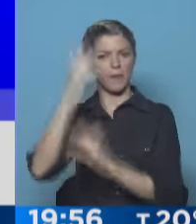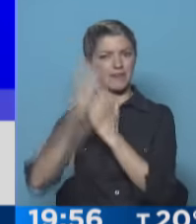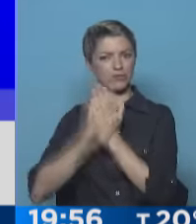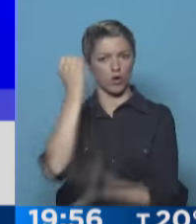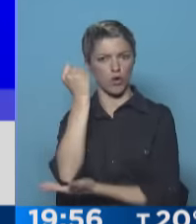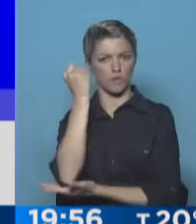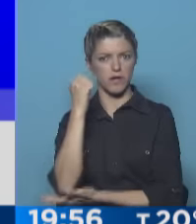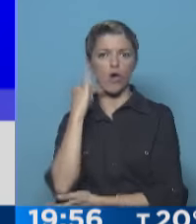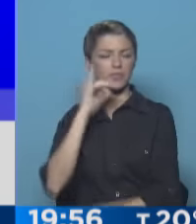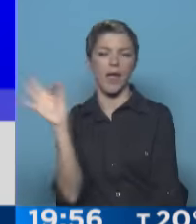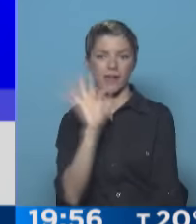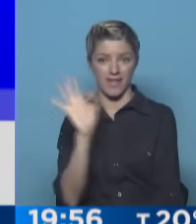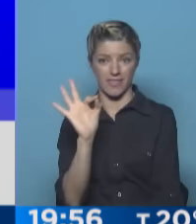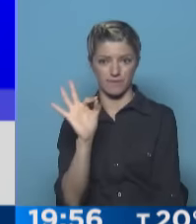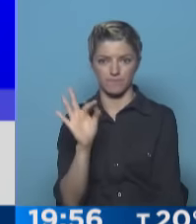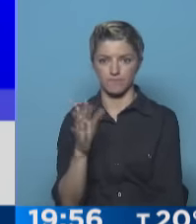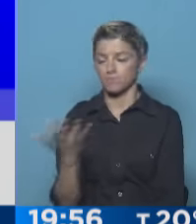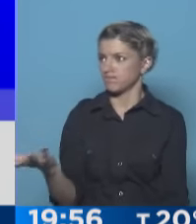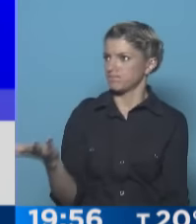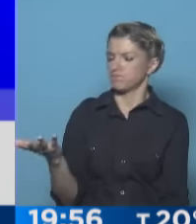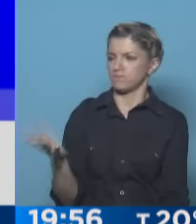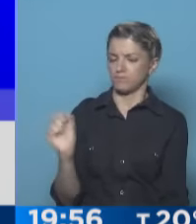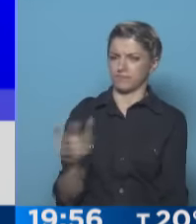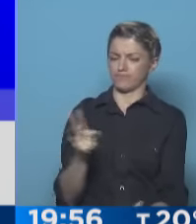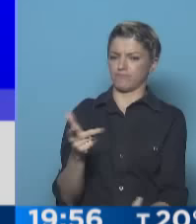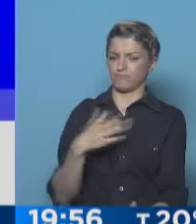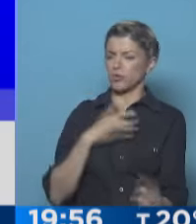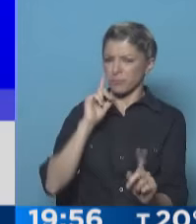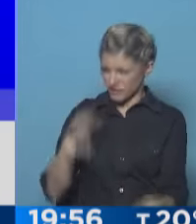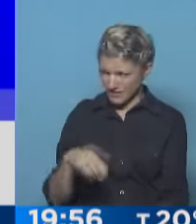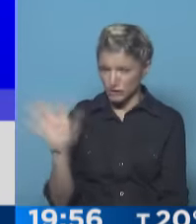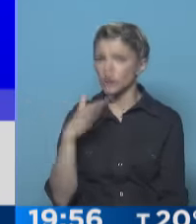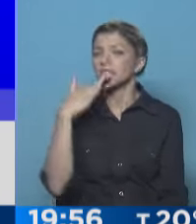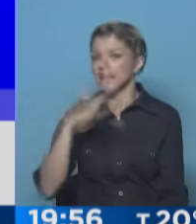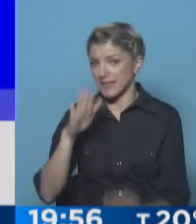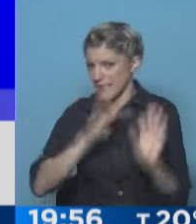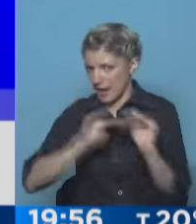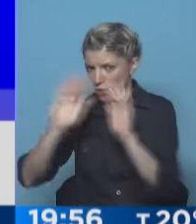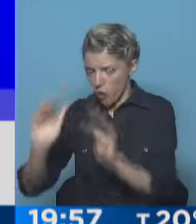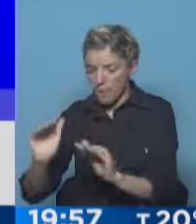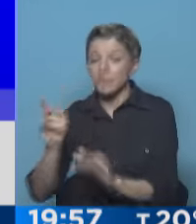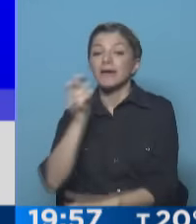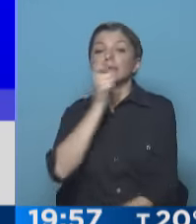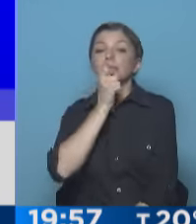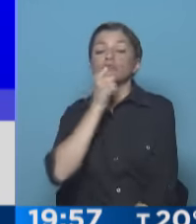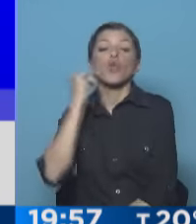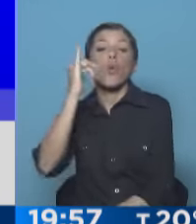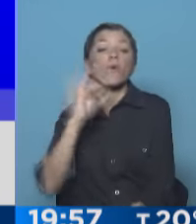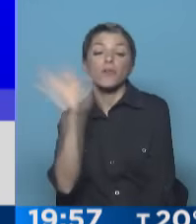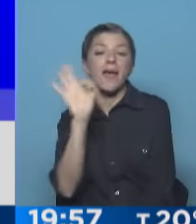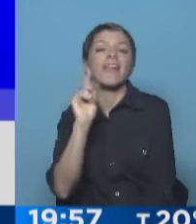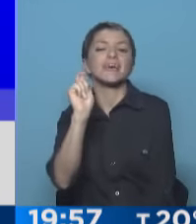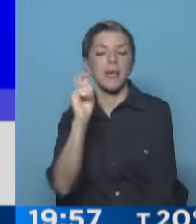Mira eso sinceramente yo no sé si todo el mundo interpretará esto pero el esconder Las verdaderas intenciones o